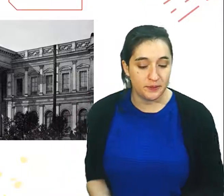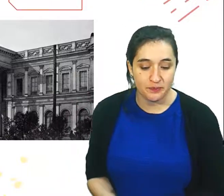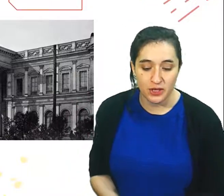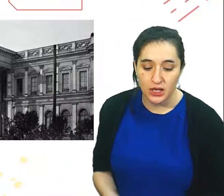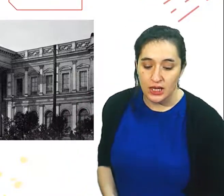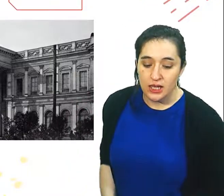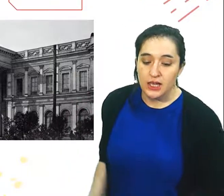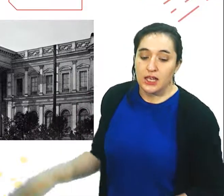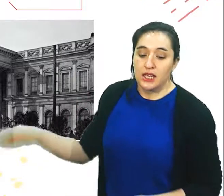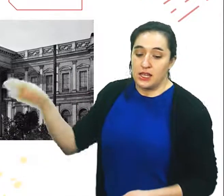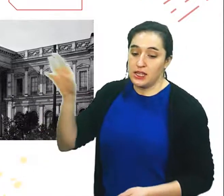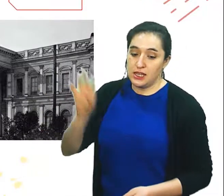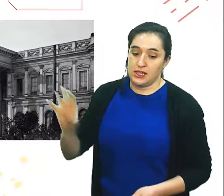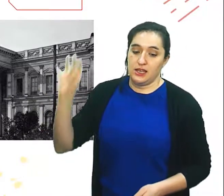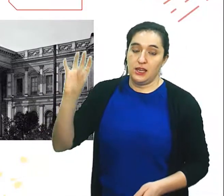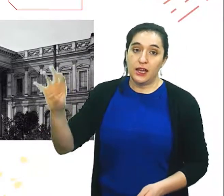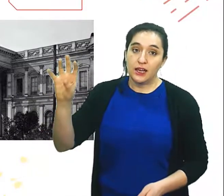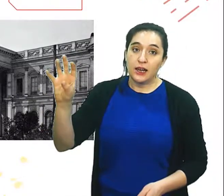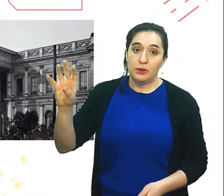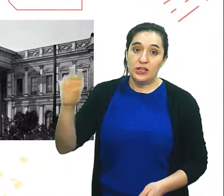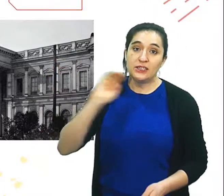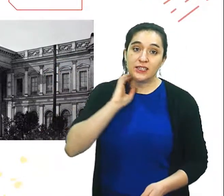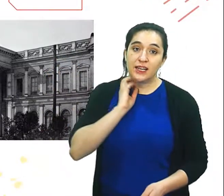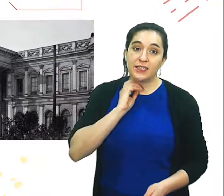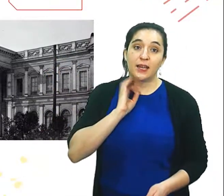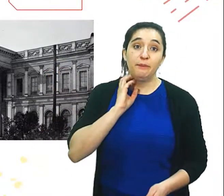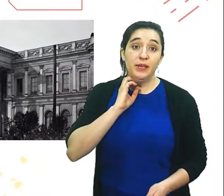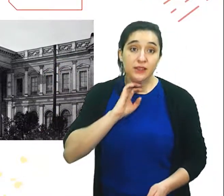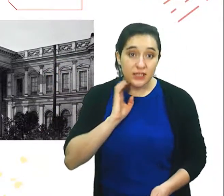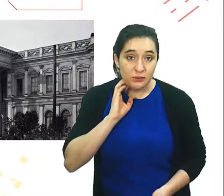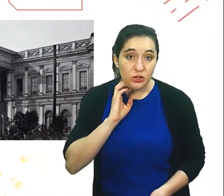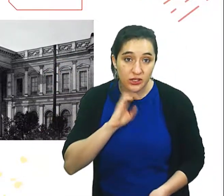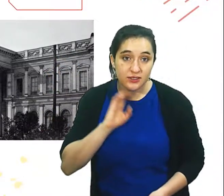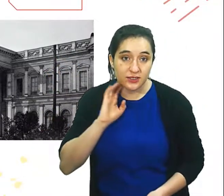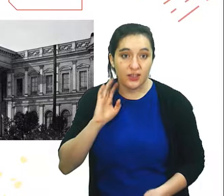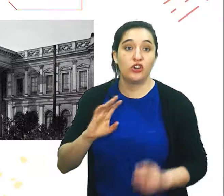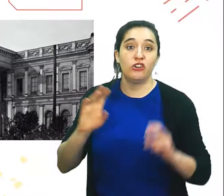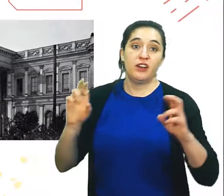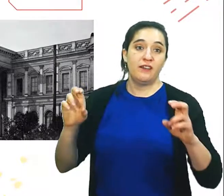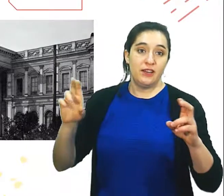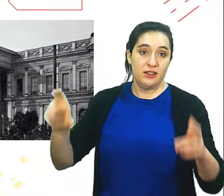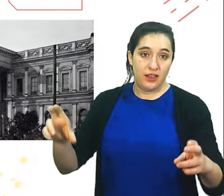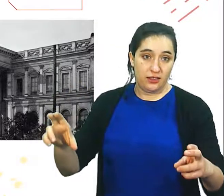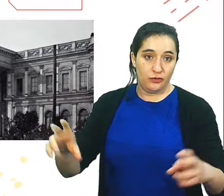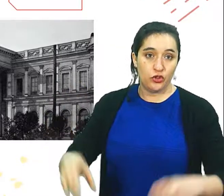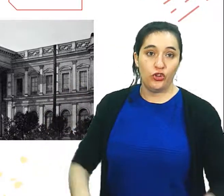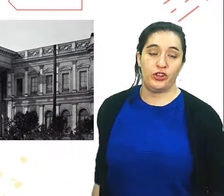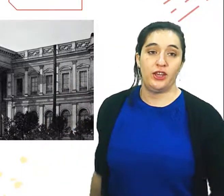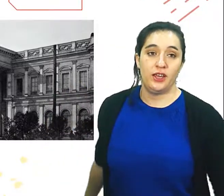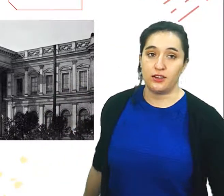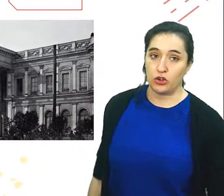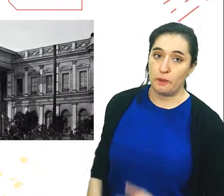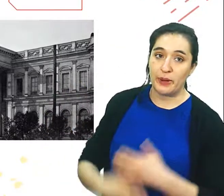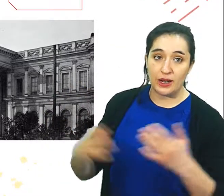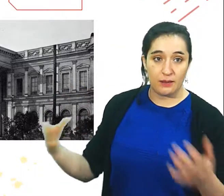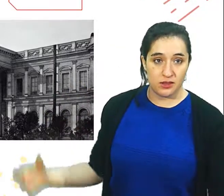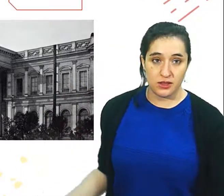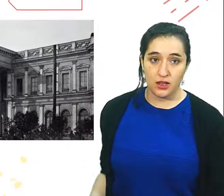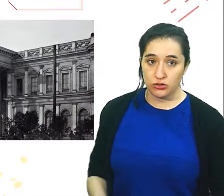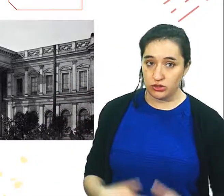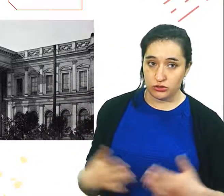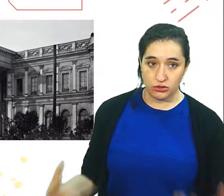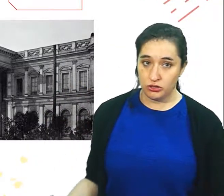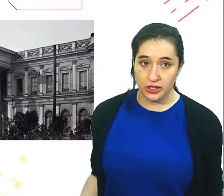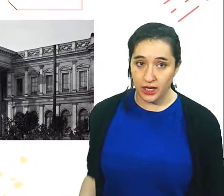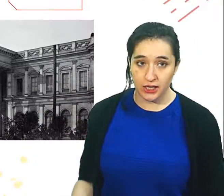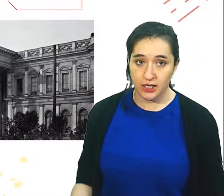importante. Y en la política también tenemos crisis de gobernabilidad, donde estos